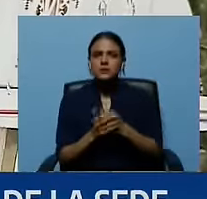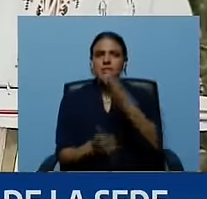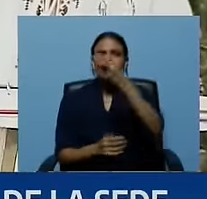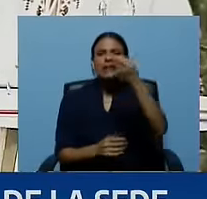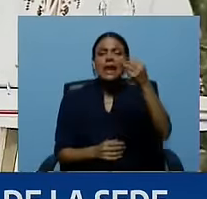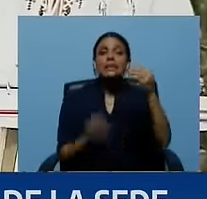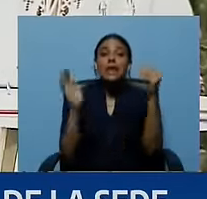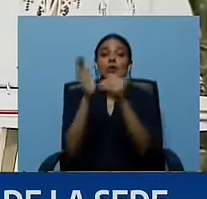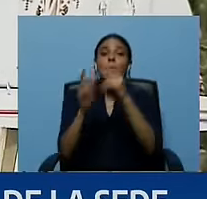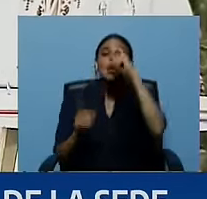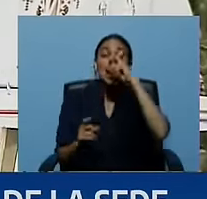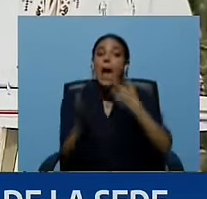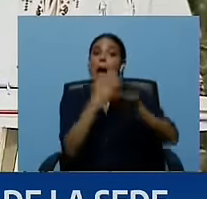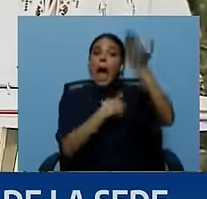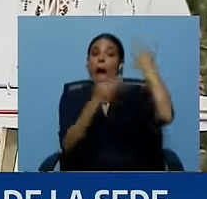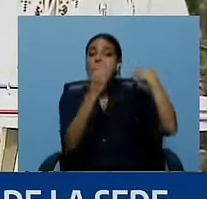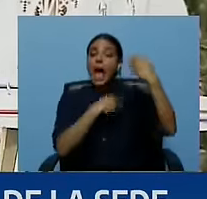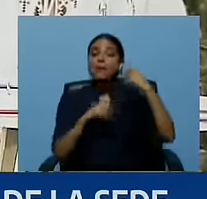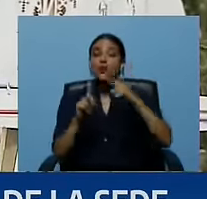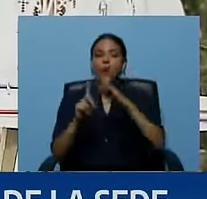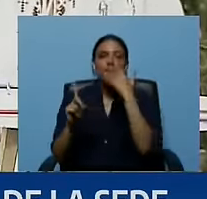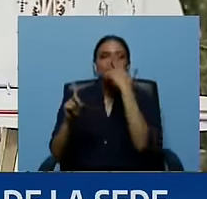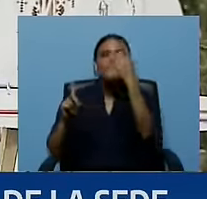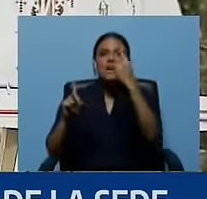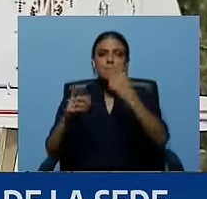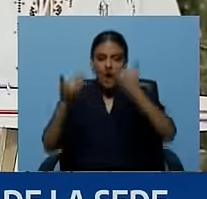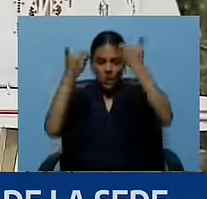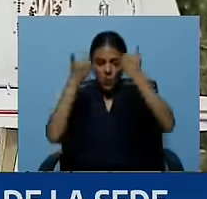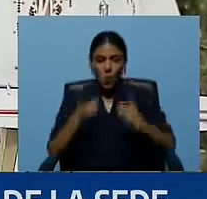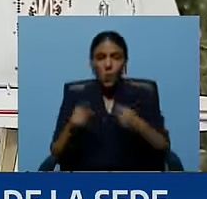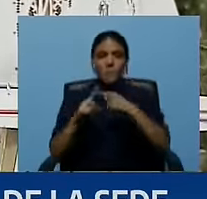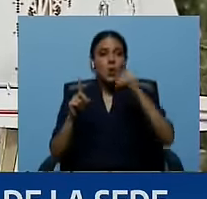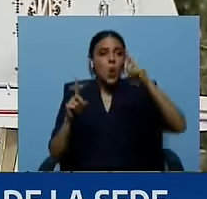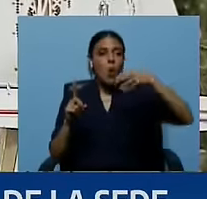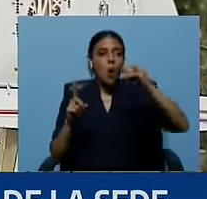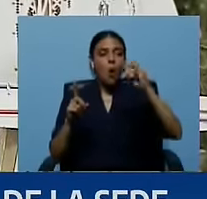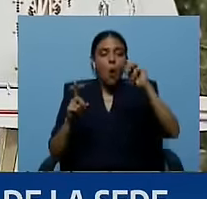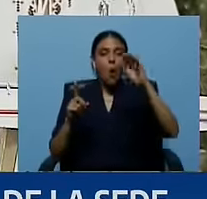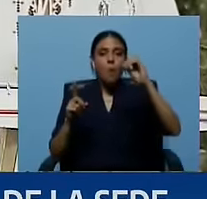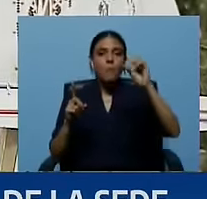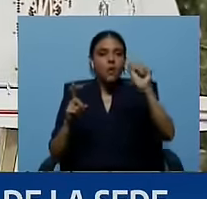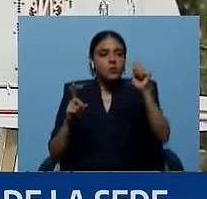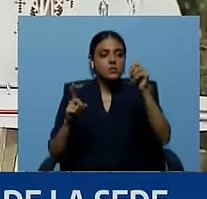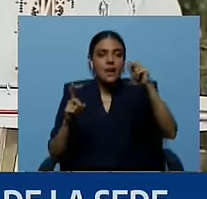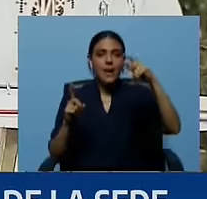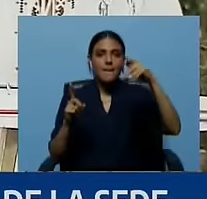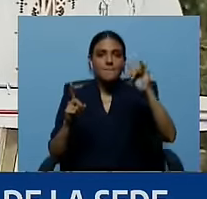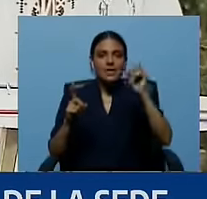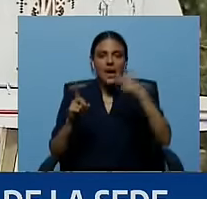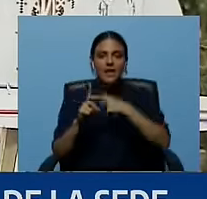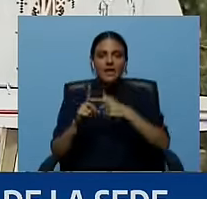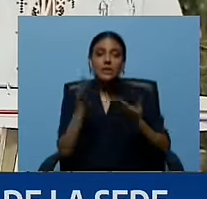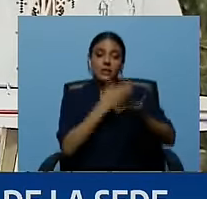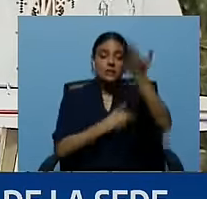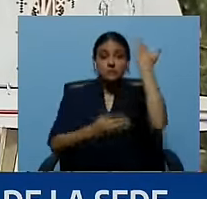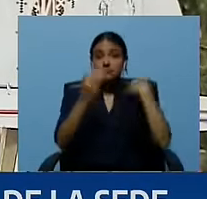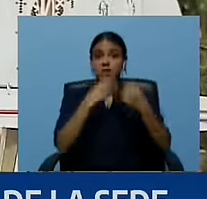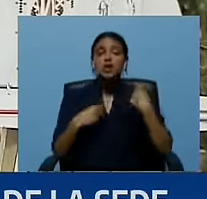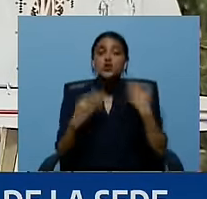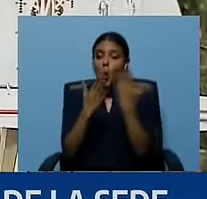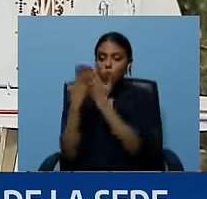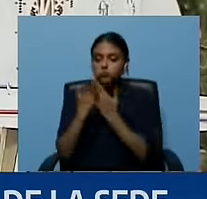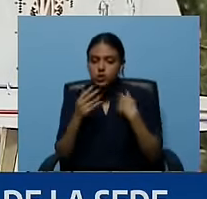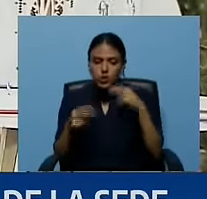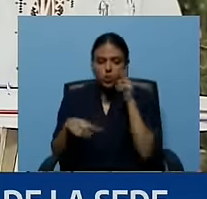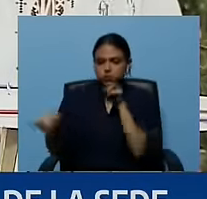300.000 años, ¿qué dicen? El Homo sapiens. Cuando llegó el Homo sapiens, sí. Decían que era 150.000. El último estudio que yo leí, que